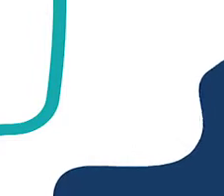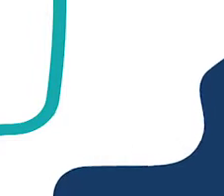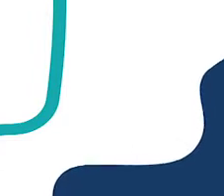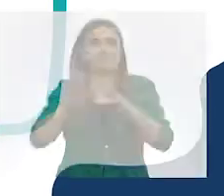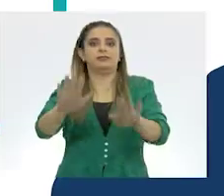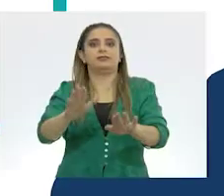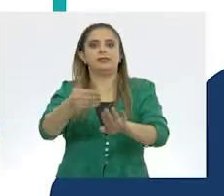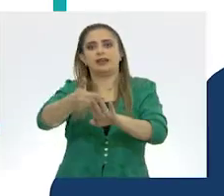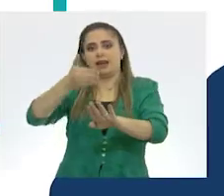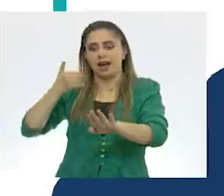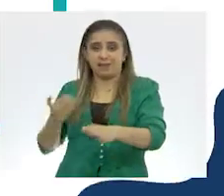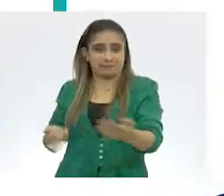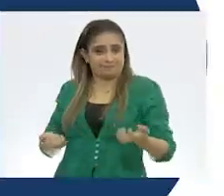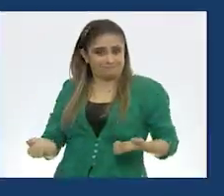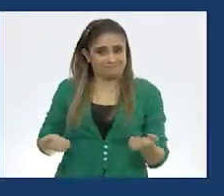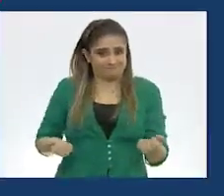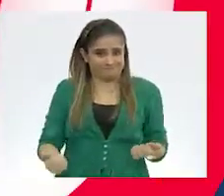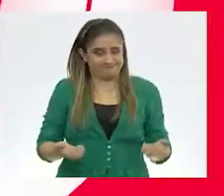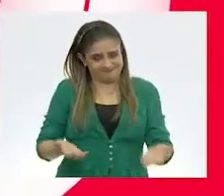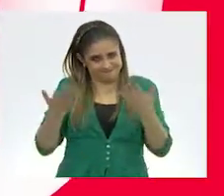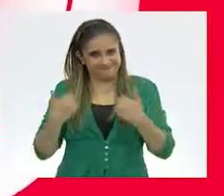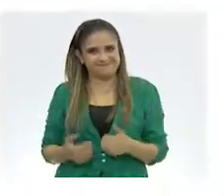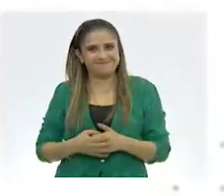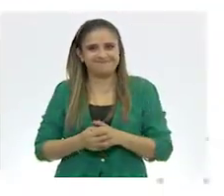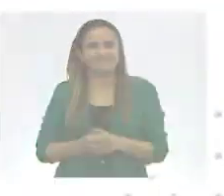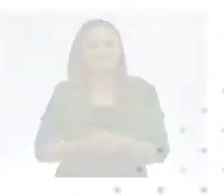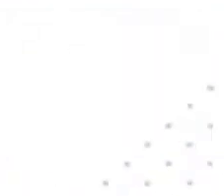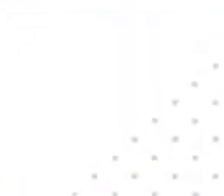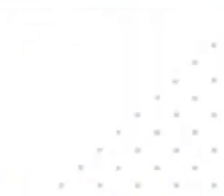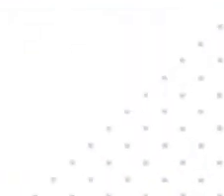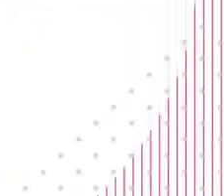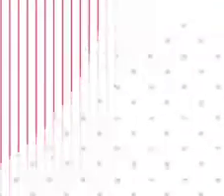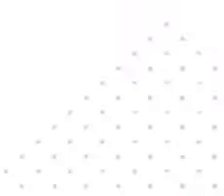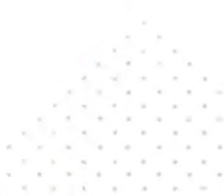Pero antes, a movernos un poco.